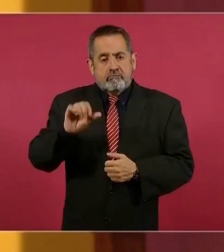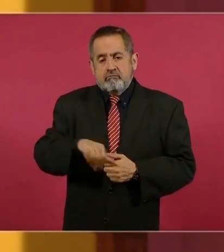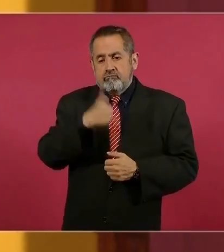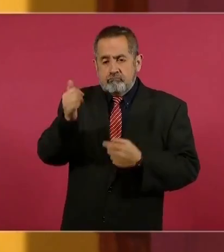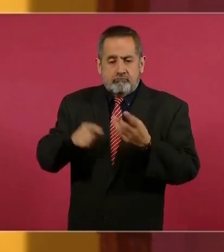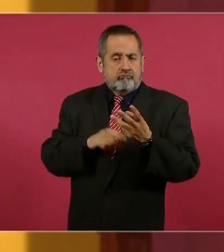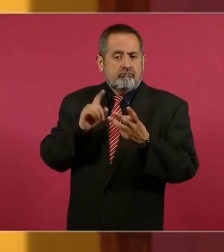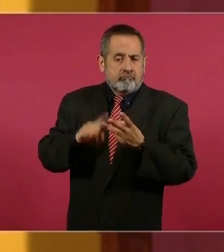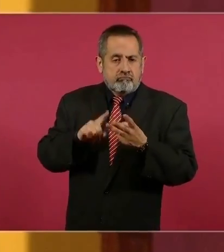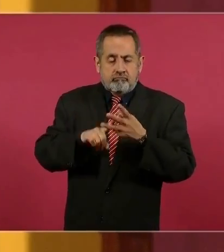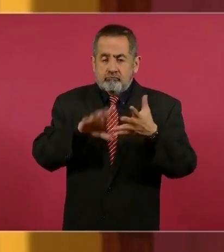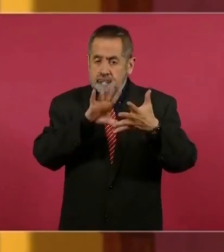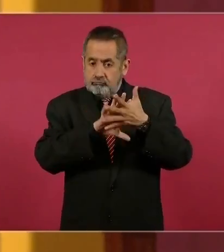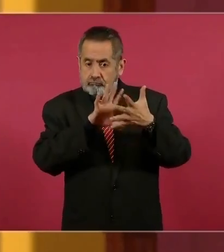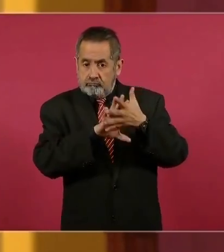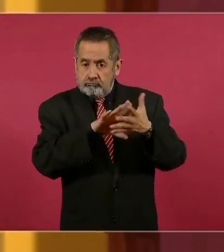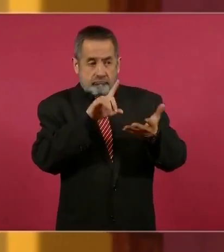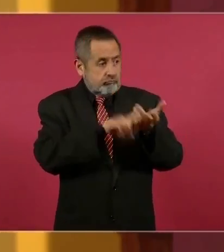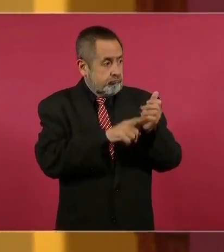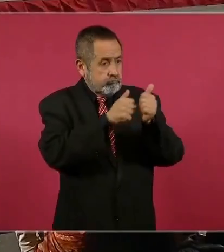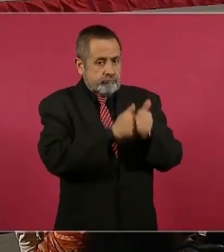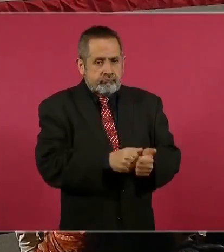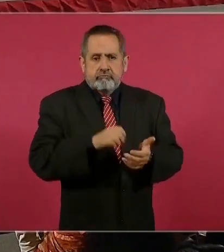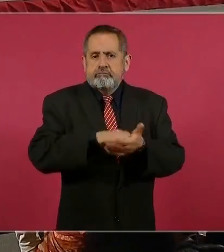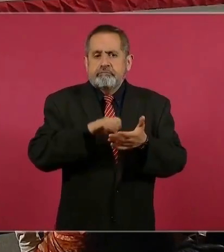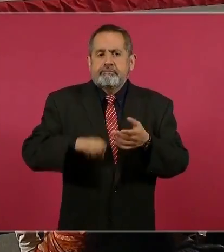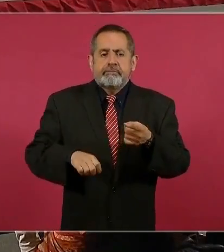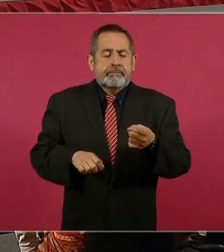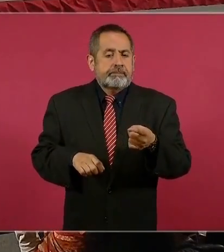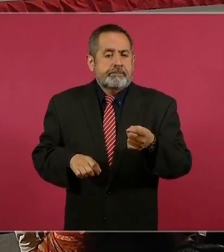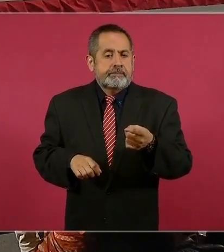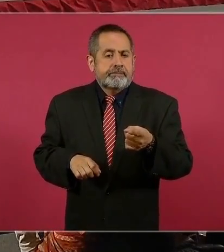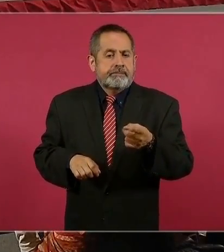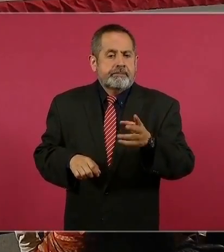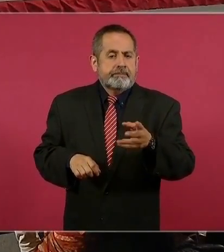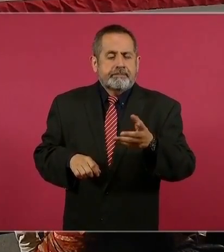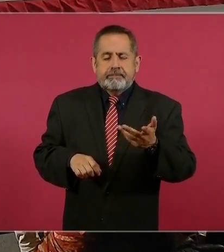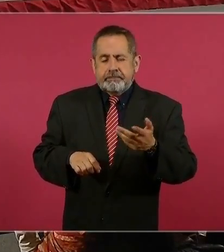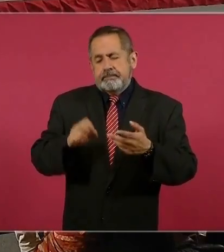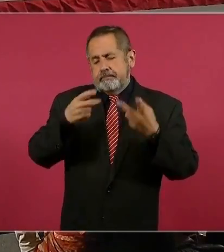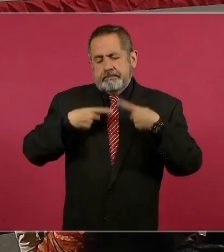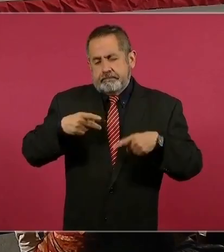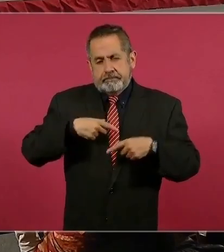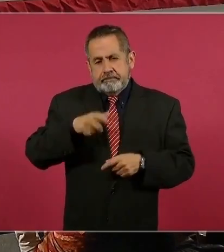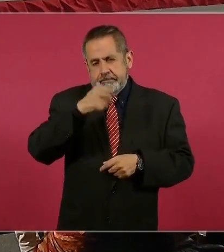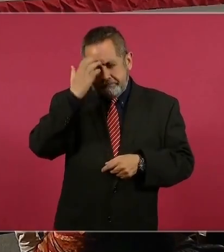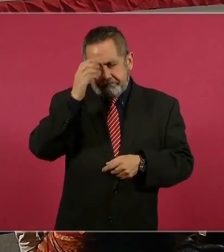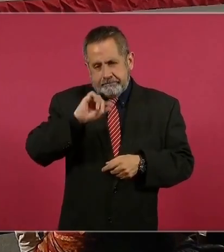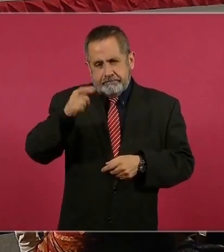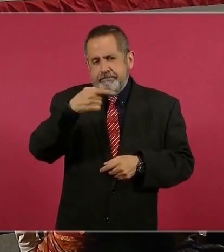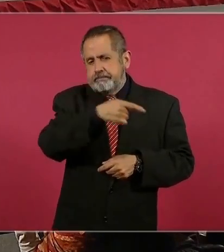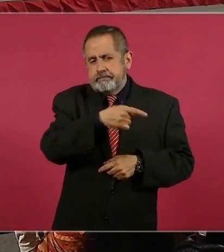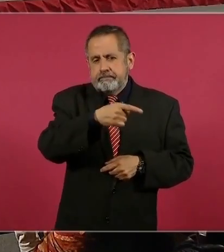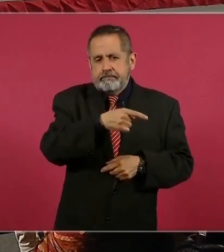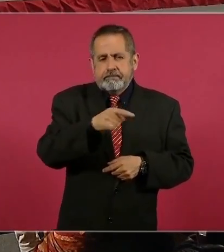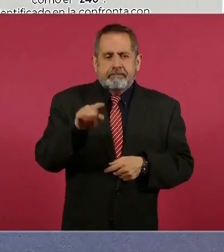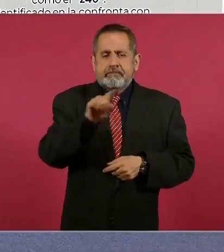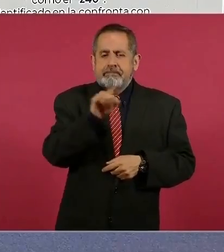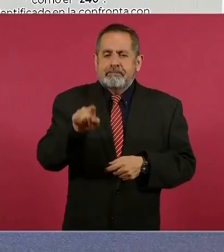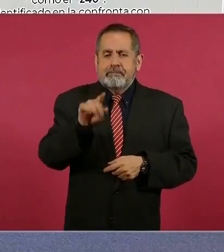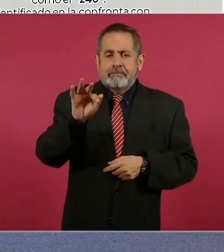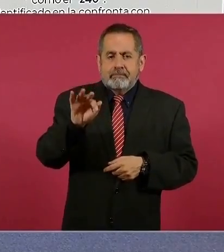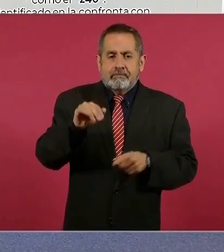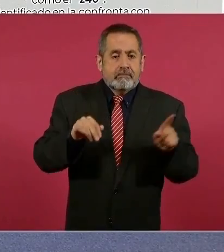los centros penitenciarios. Aquí está el caso de, un personaje famoso como es el